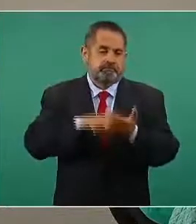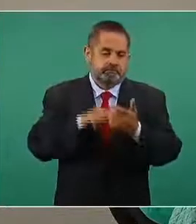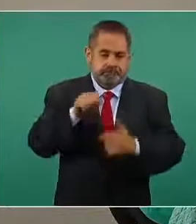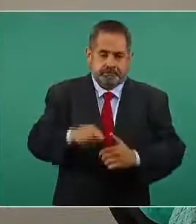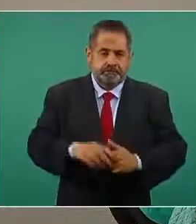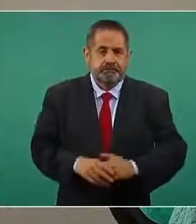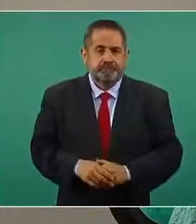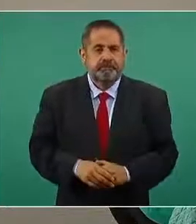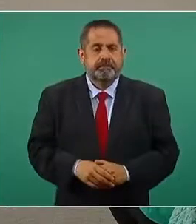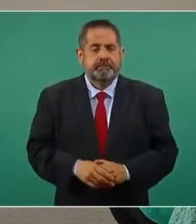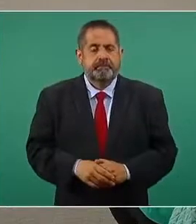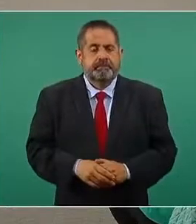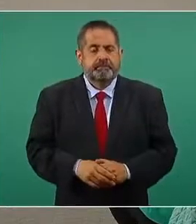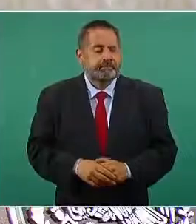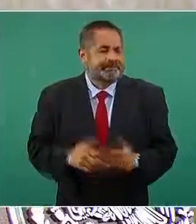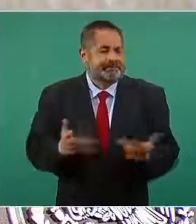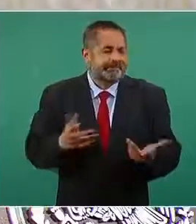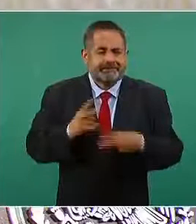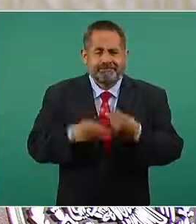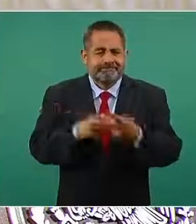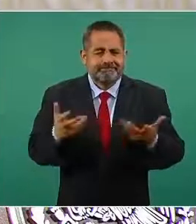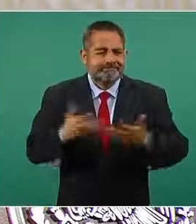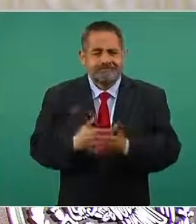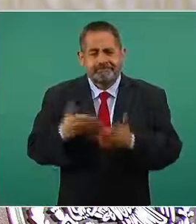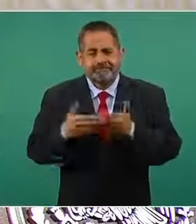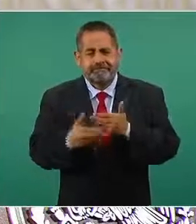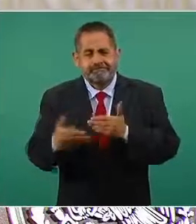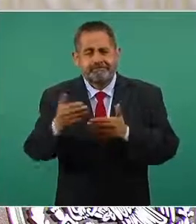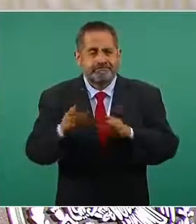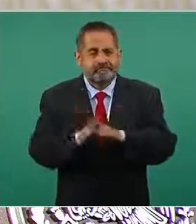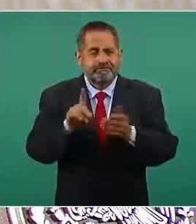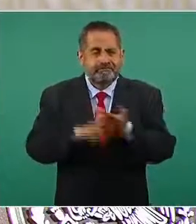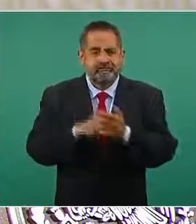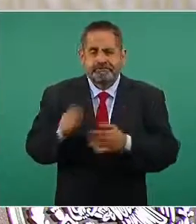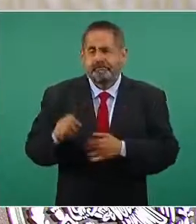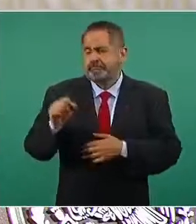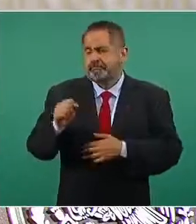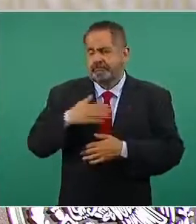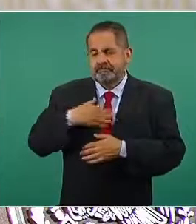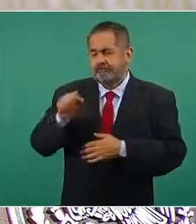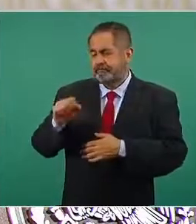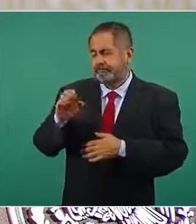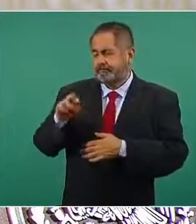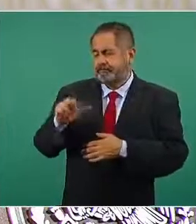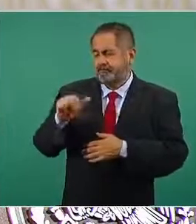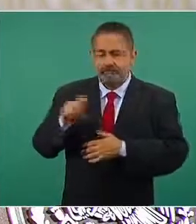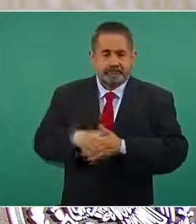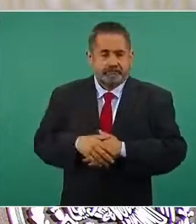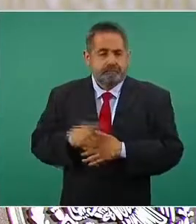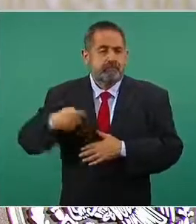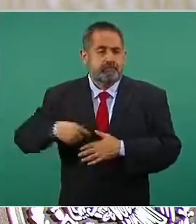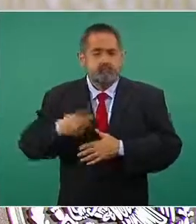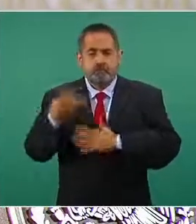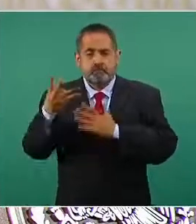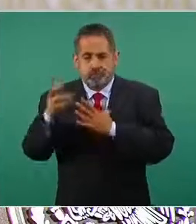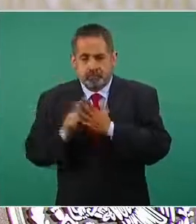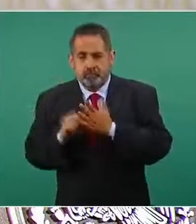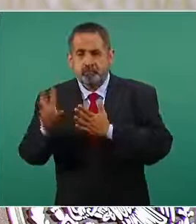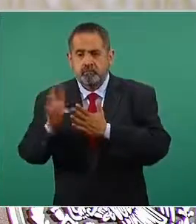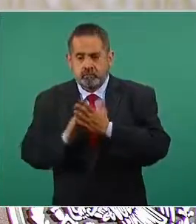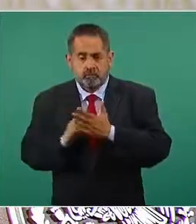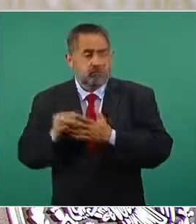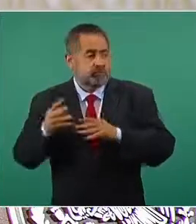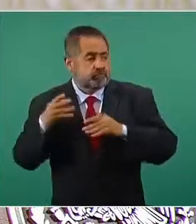favor. ¿Cuáles son las acciones que vamos a seguir por parte de Semarnat? Visitas cuatrimestrales de monitoreo